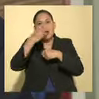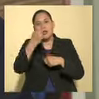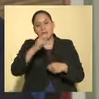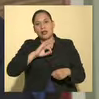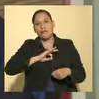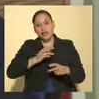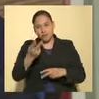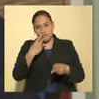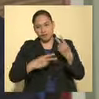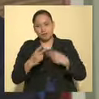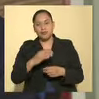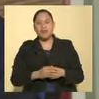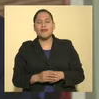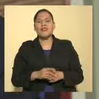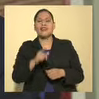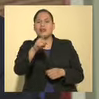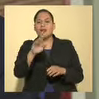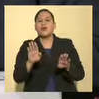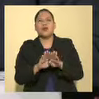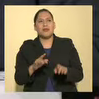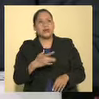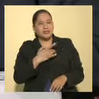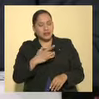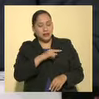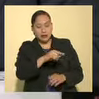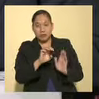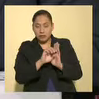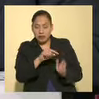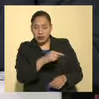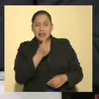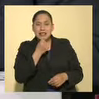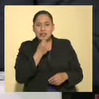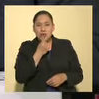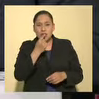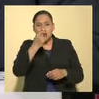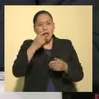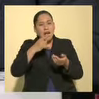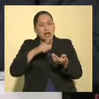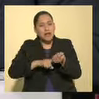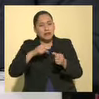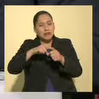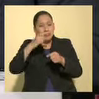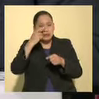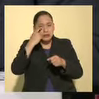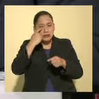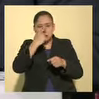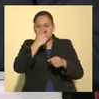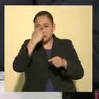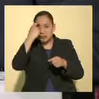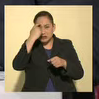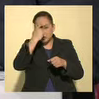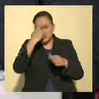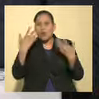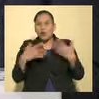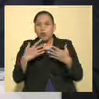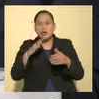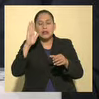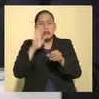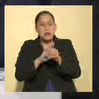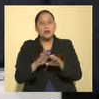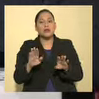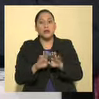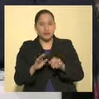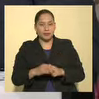infección. Doctor, ¿y cuáles son los síntomas que tiene un niño cuando tiene sinusitis? Fíjate que con respecto a los síntomas, generalmente